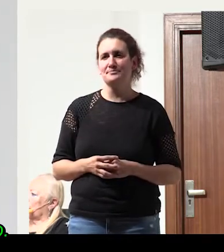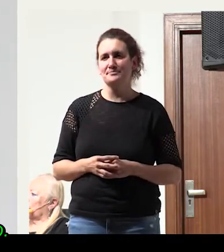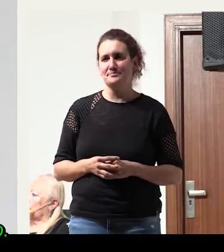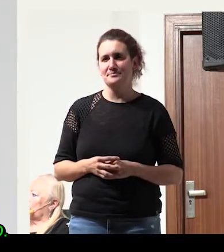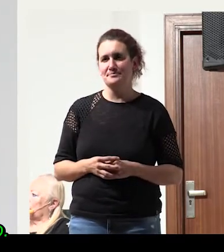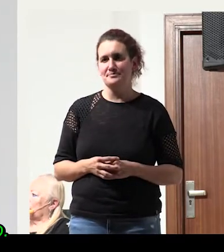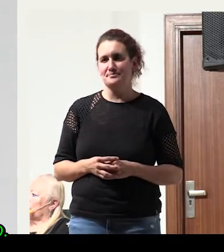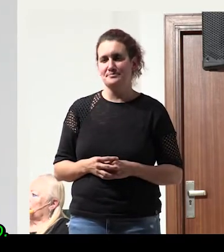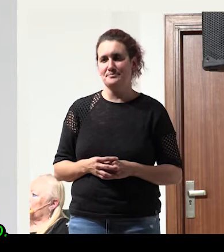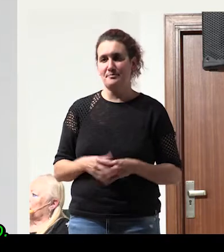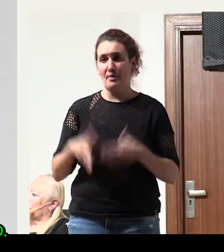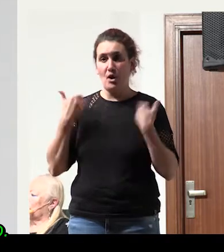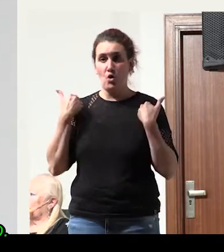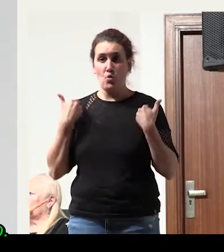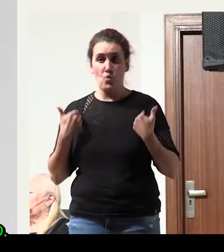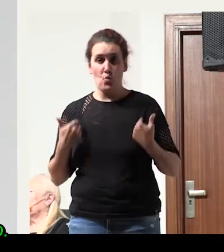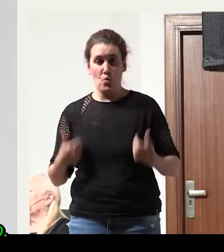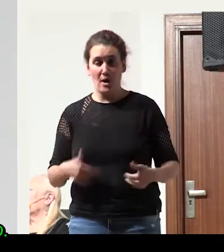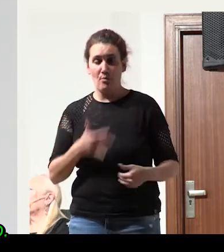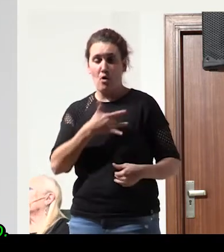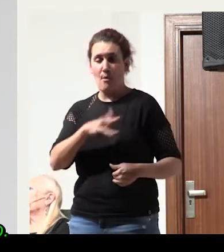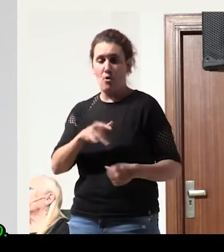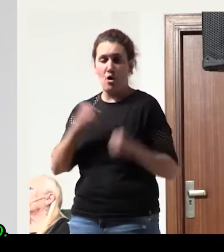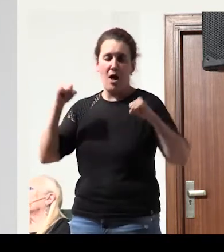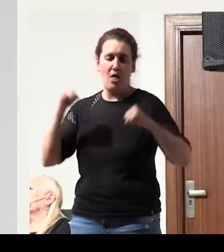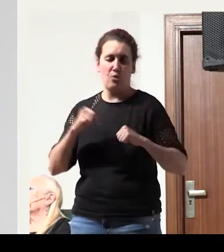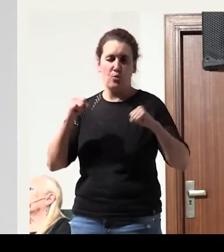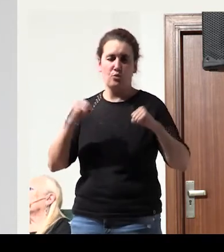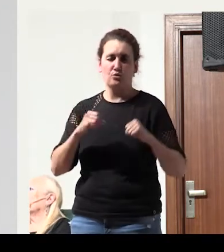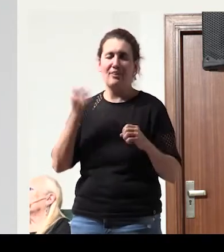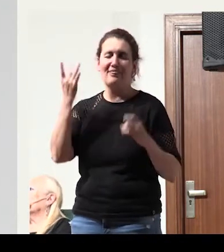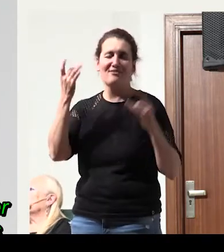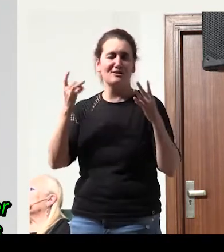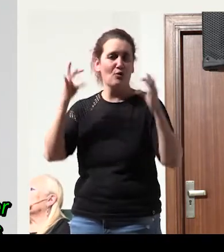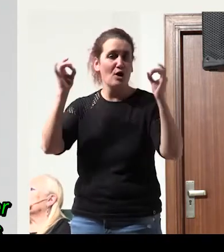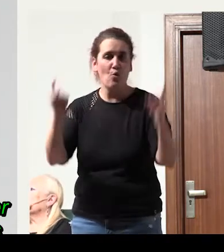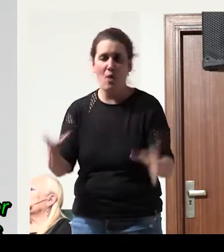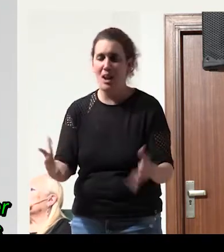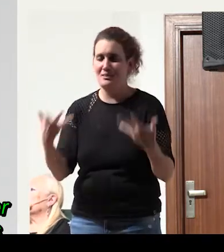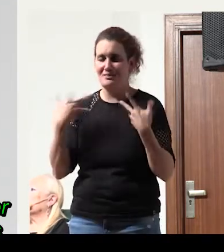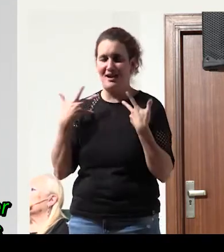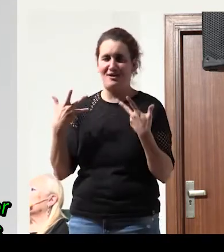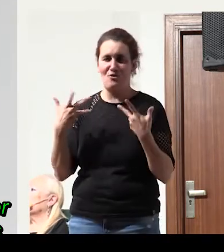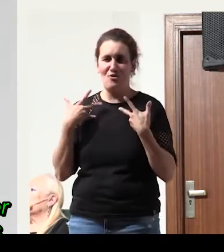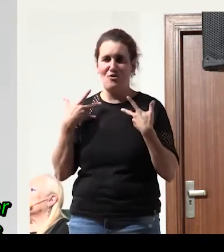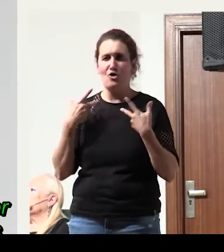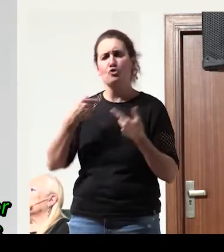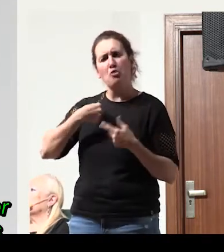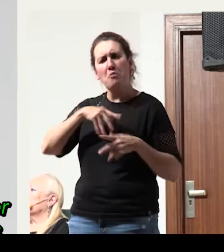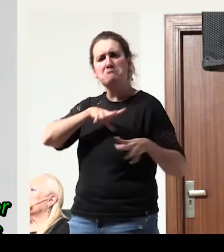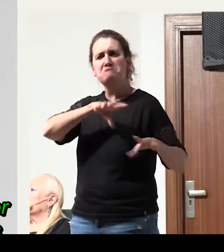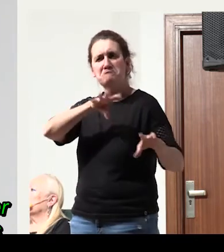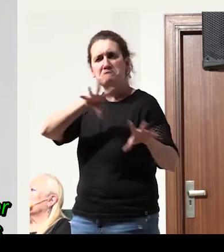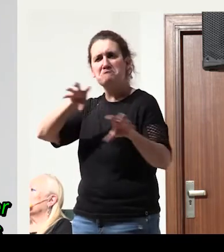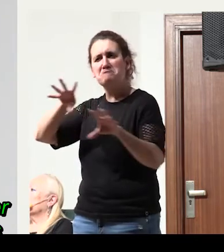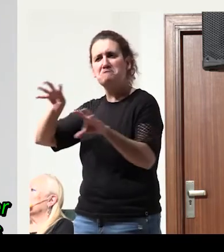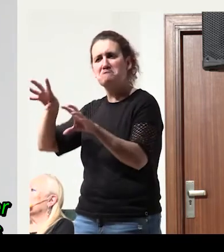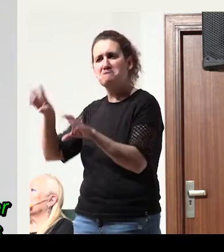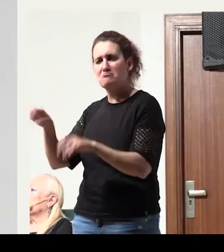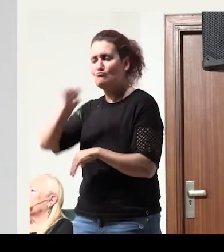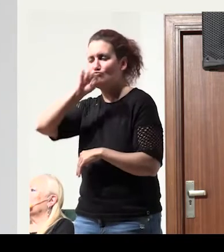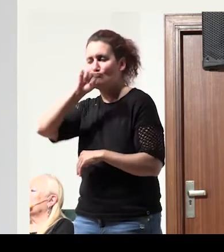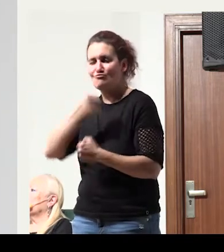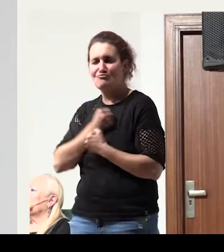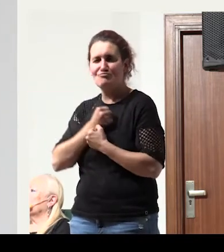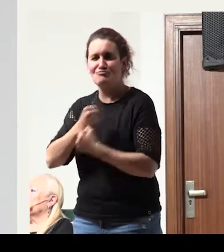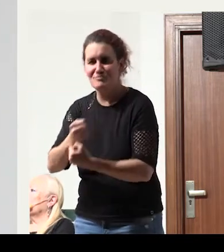El cuerpo del amor adulto es tan divertido como trágico. Voy aprendiendo a satisfacer las pasiones y las fantasías